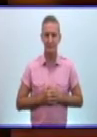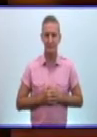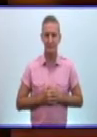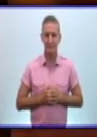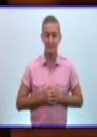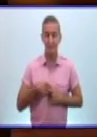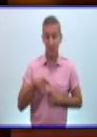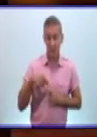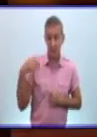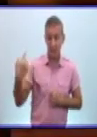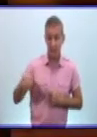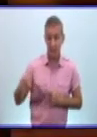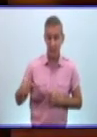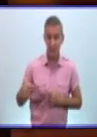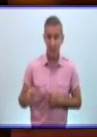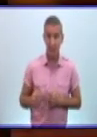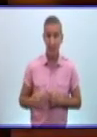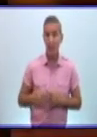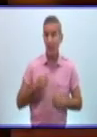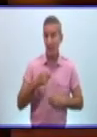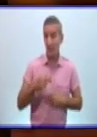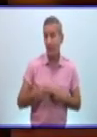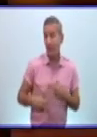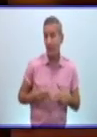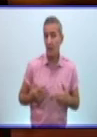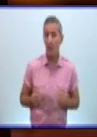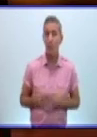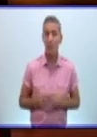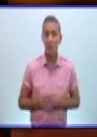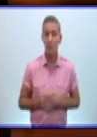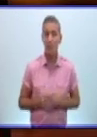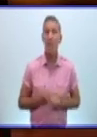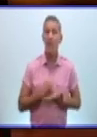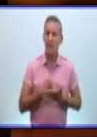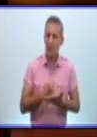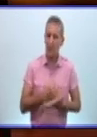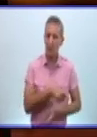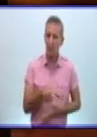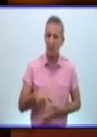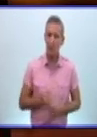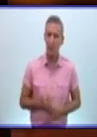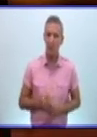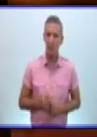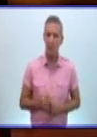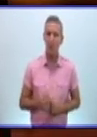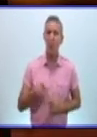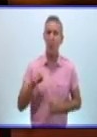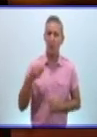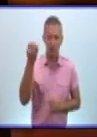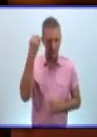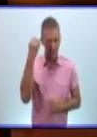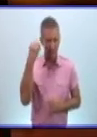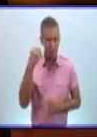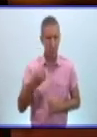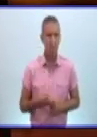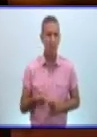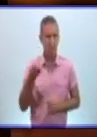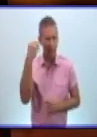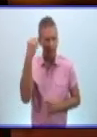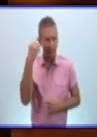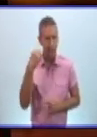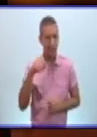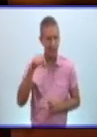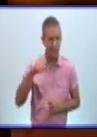Este ejercicio que hemos realizado les permite a ustedes reafirmar estos conocimientos que hemos aprendido en el día de hoy acerca de